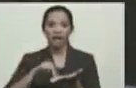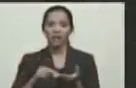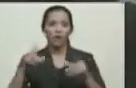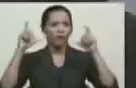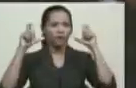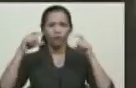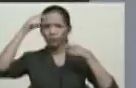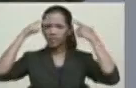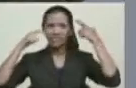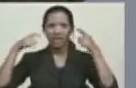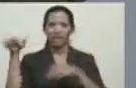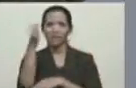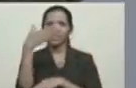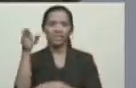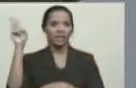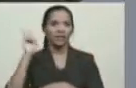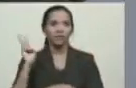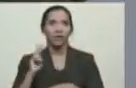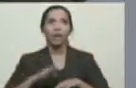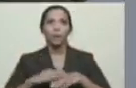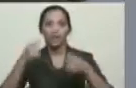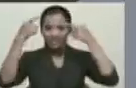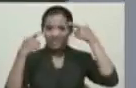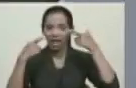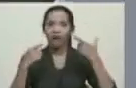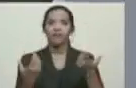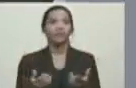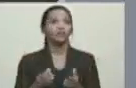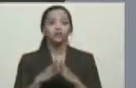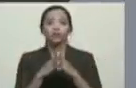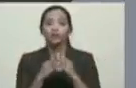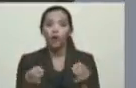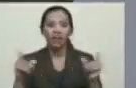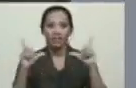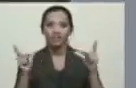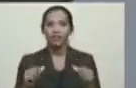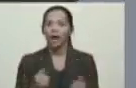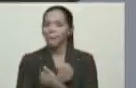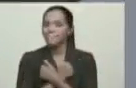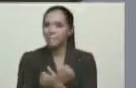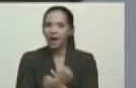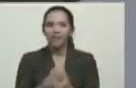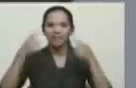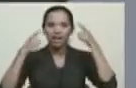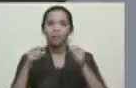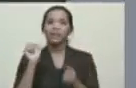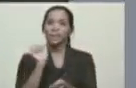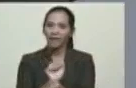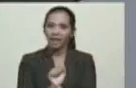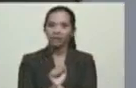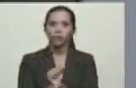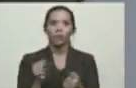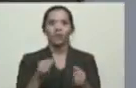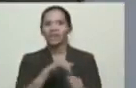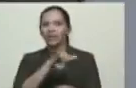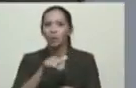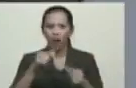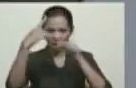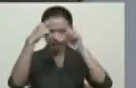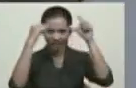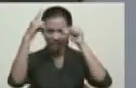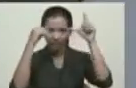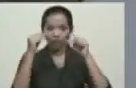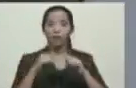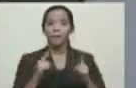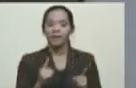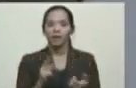de Chávez por todos lados y banderas de Venezuela, porque Chávez estaba de moda. Todos los medios amaban a Chávez mientras estuviera preso, porque era como una especie de Che Guevara. Pero cuando